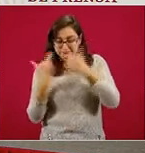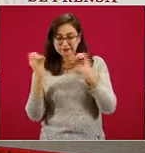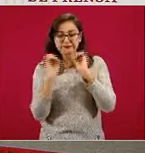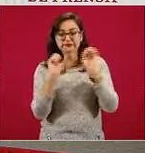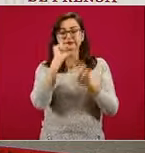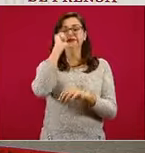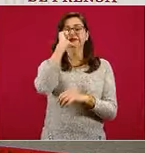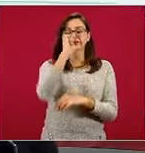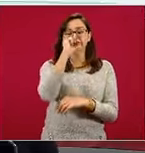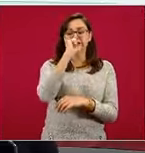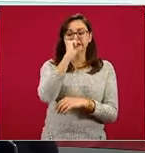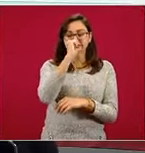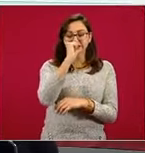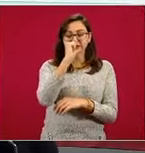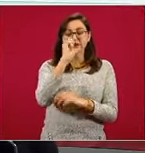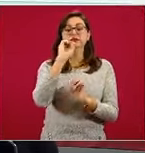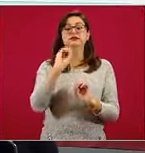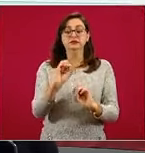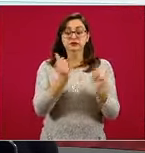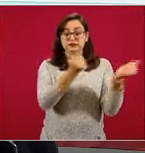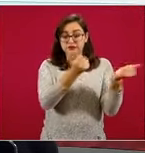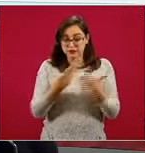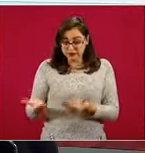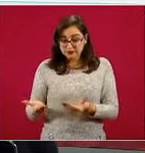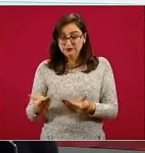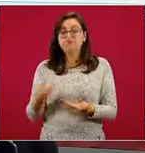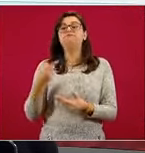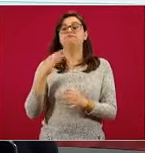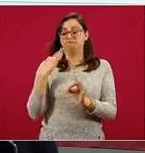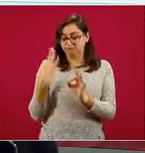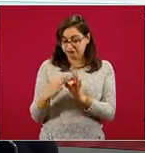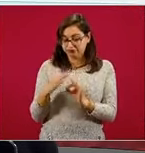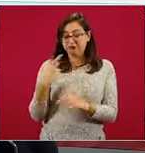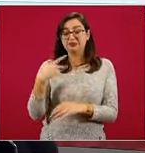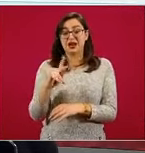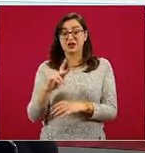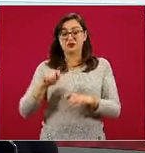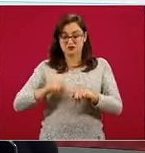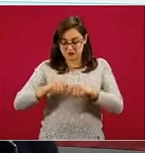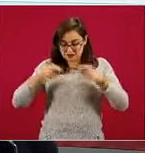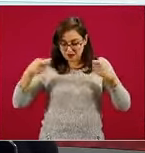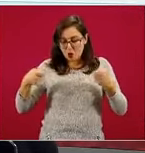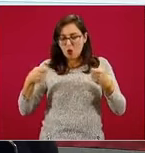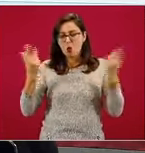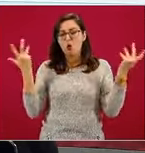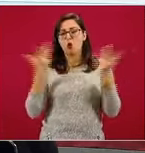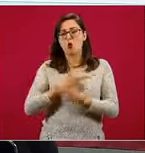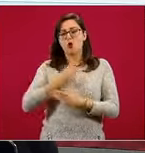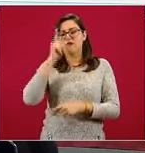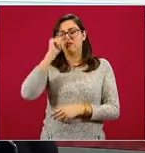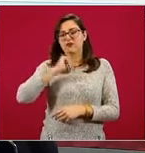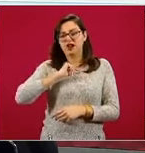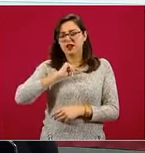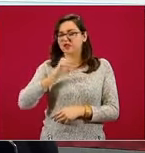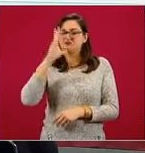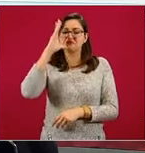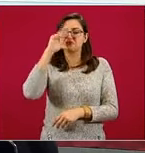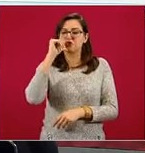muestra llegó, pero llegó en condiciones no adecuadas y por lo tanto el laboratorio procede